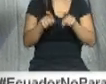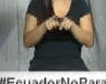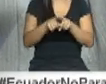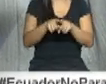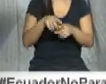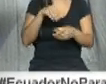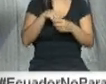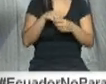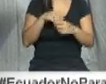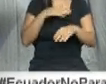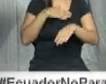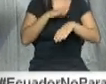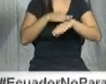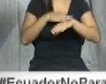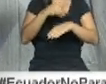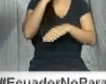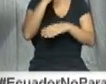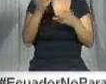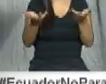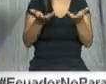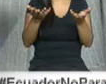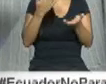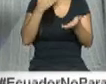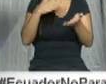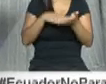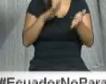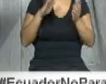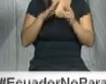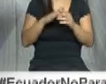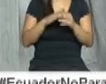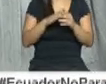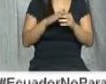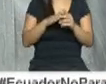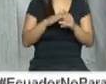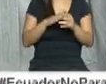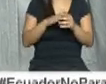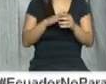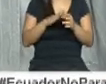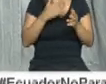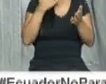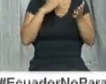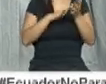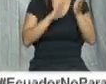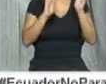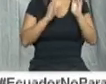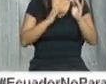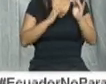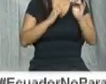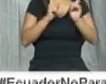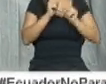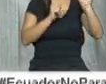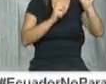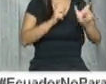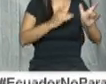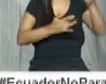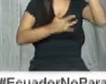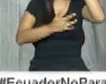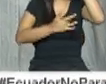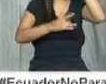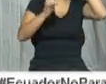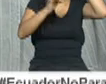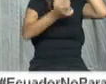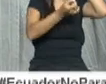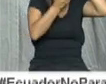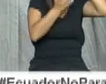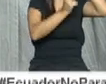A cada caso le aplican la medicina particular y creo que los que han desarrollado esta estrategia de destabilizar estos